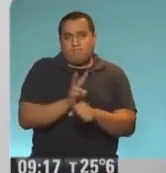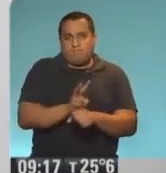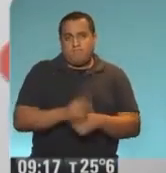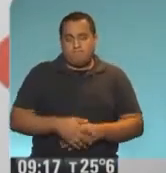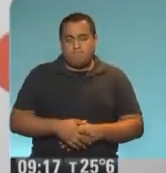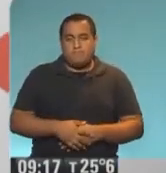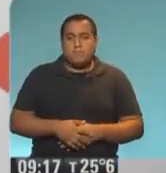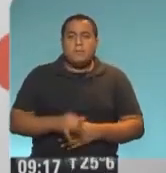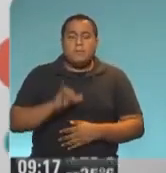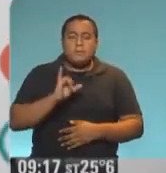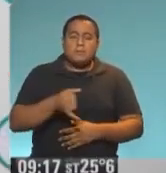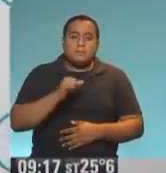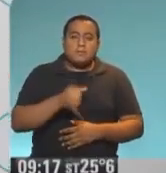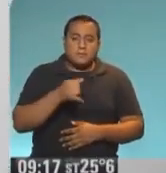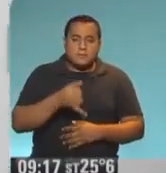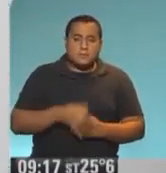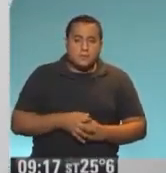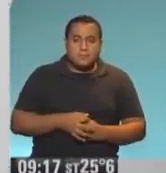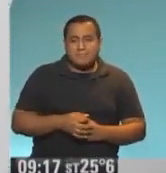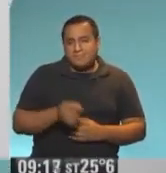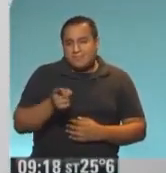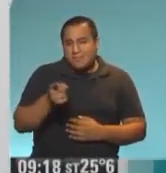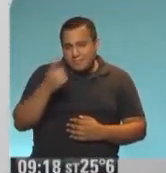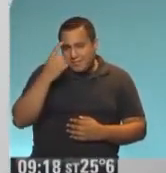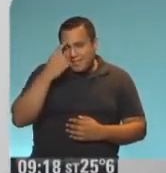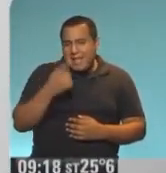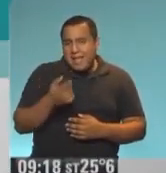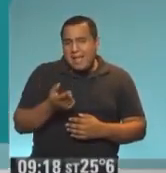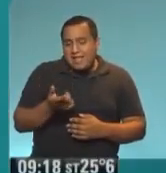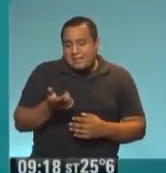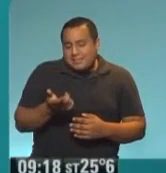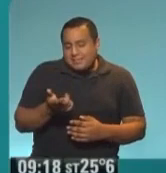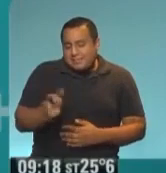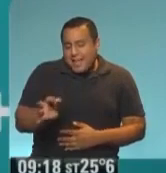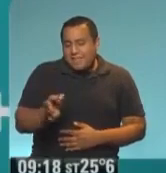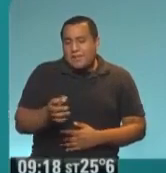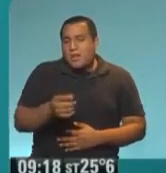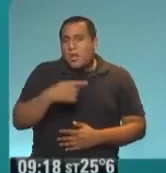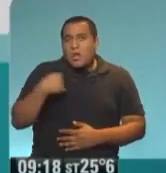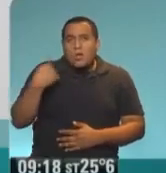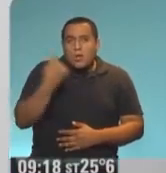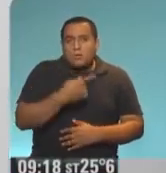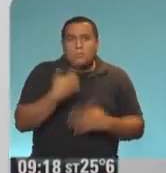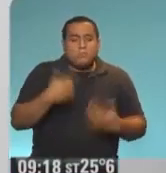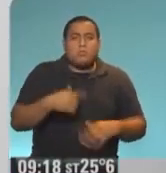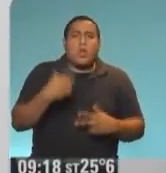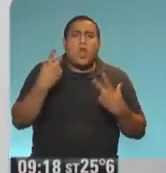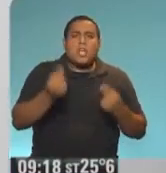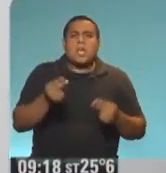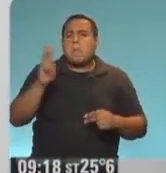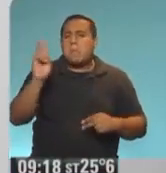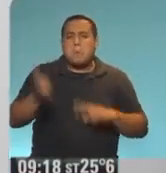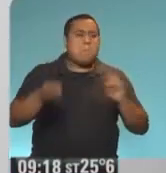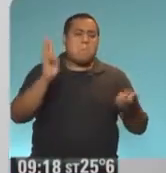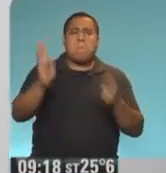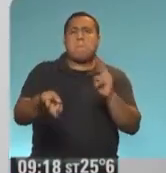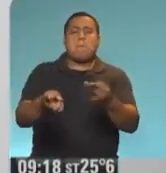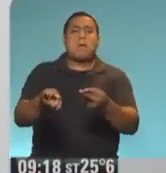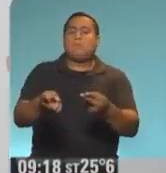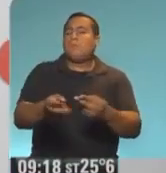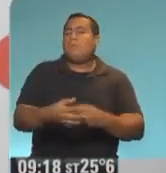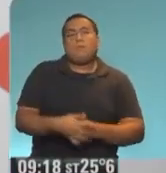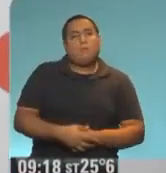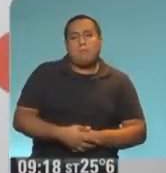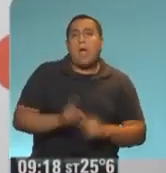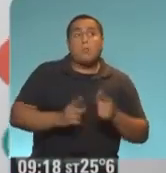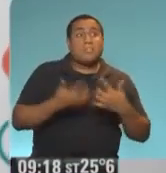Sí, claro, a mí es usted sabe, una vieja ilusión, porque obviamente lo nuestro es evitar muertes innecesarias o evitables. En